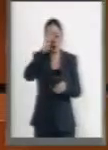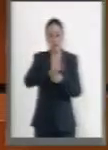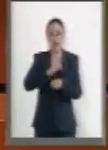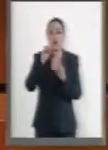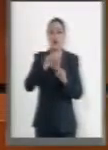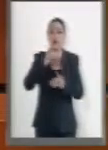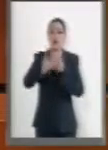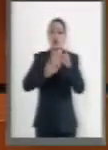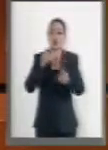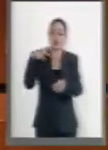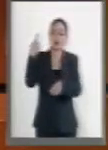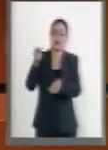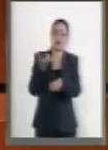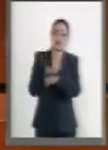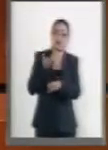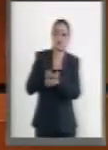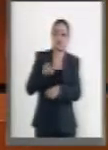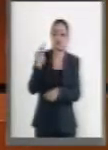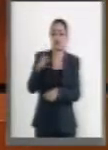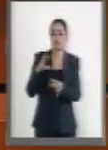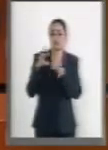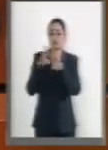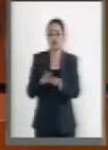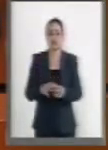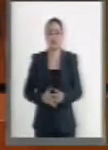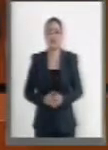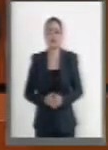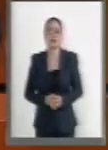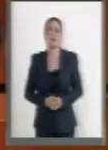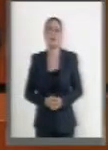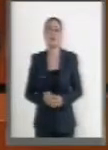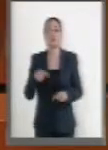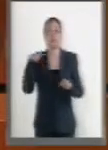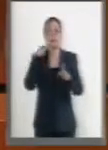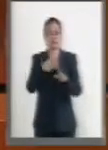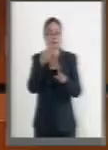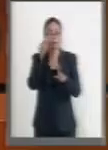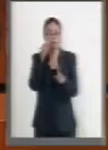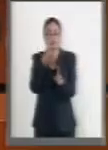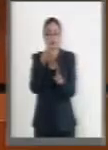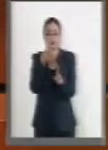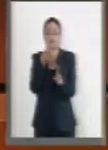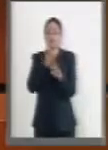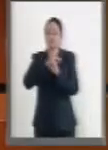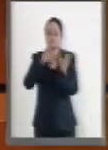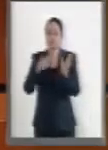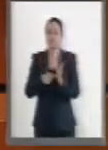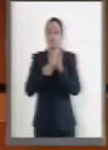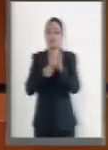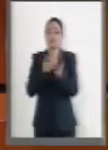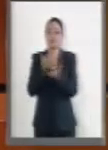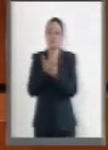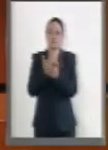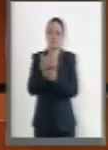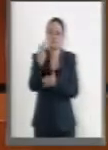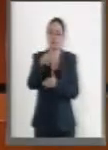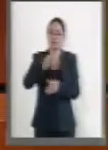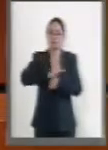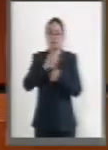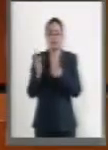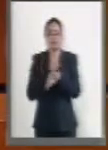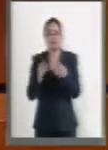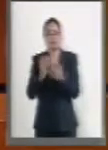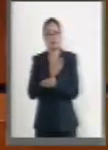electoral en los Estados Unidos de Norteamérica. En este sentido, es evidente que la economía nacional y